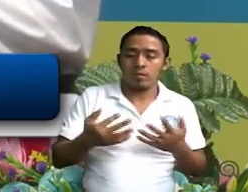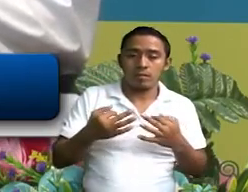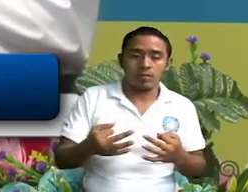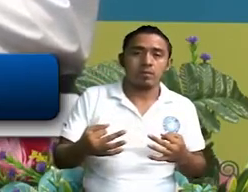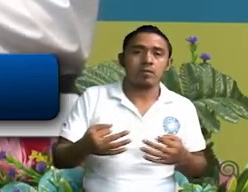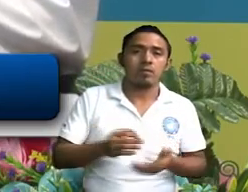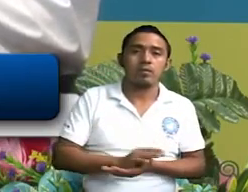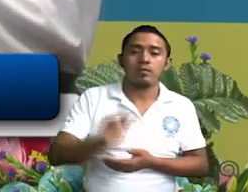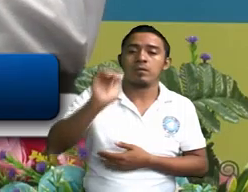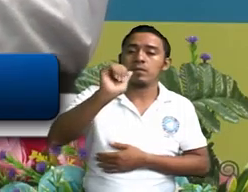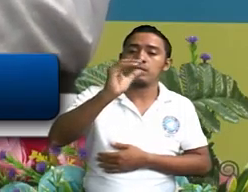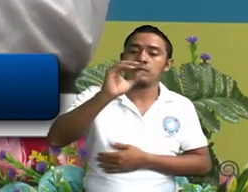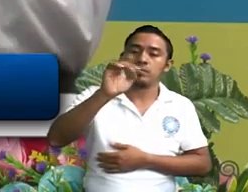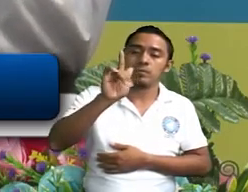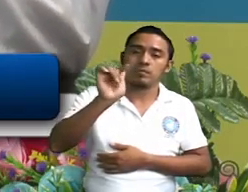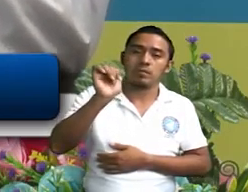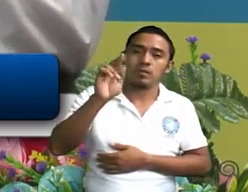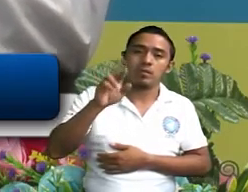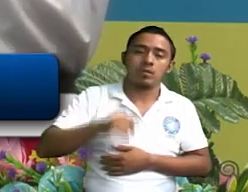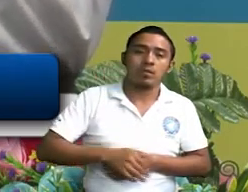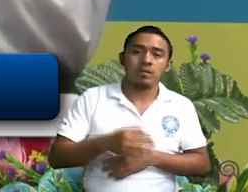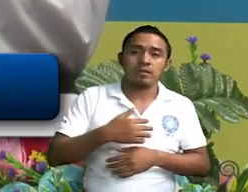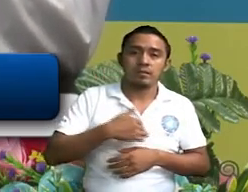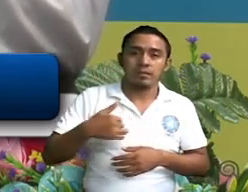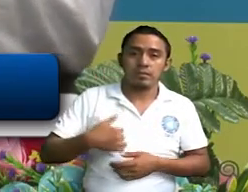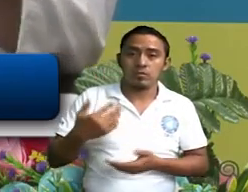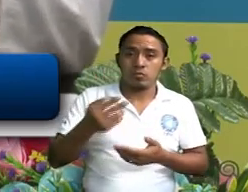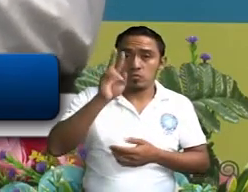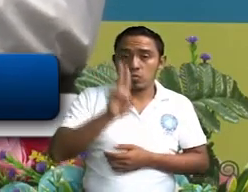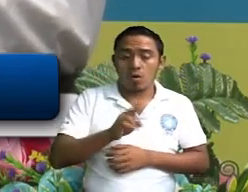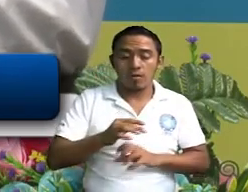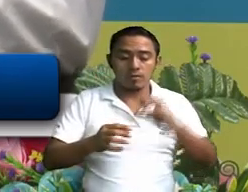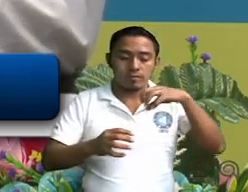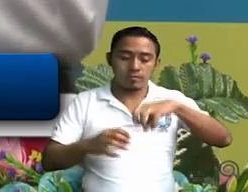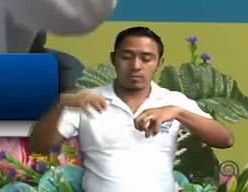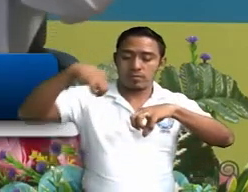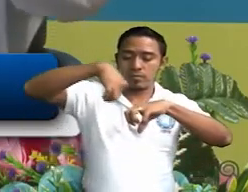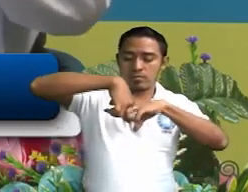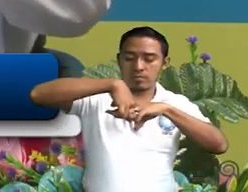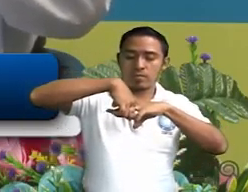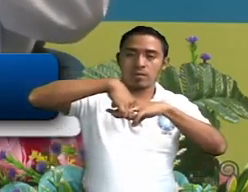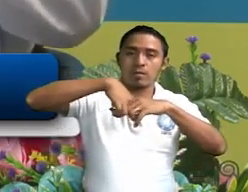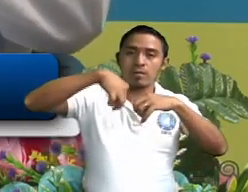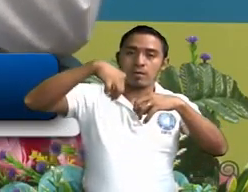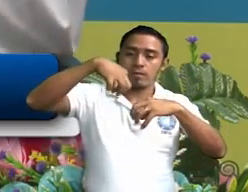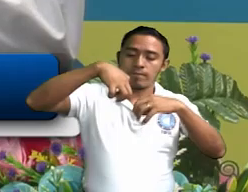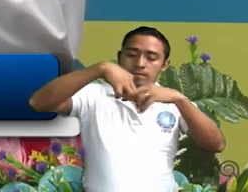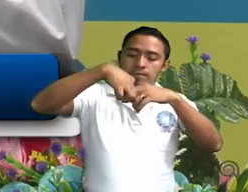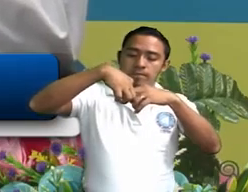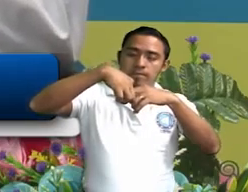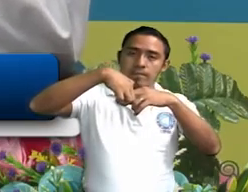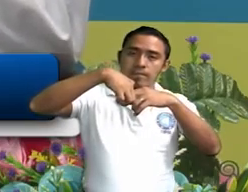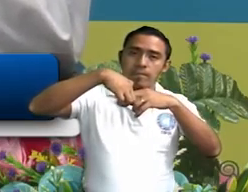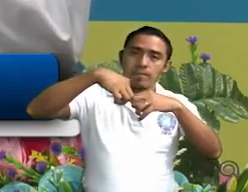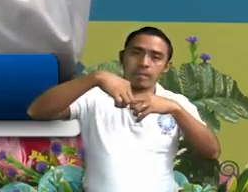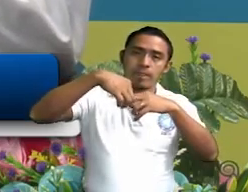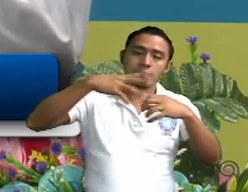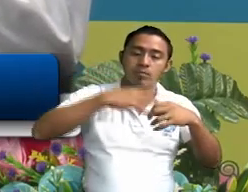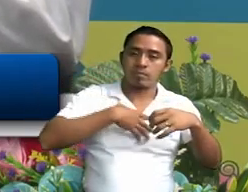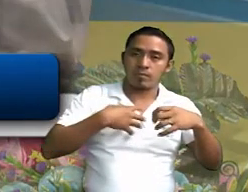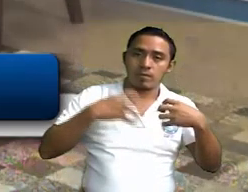es el acetábulo. Entonces se colocan dos implantes, por decirlo de una manera, ¿no? La parte, el continente y el contenido hay que